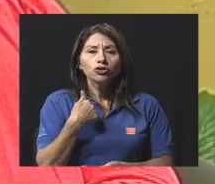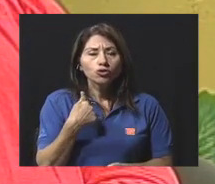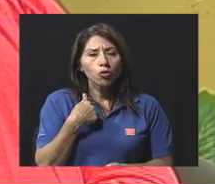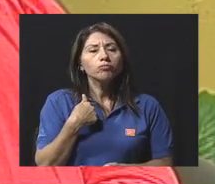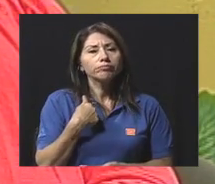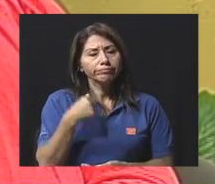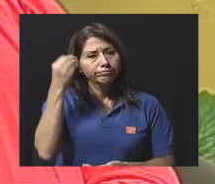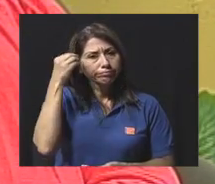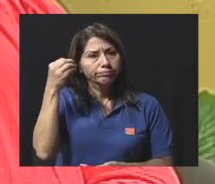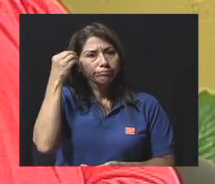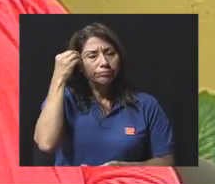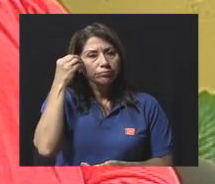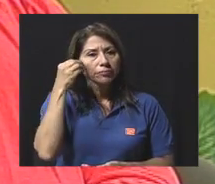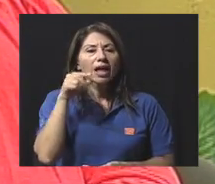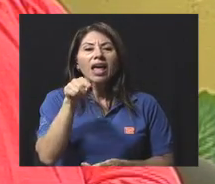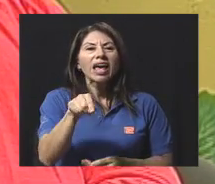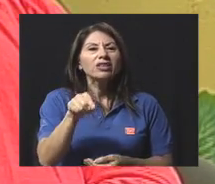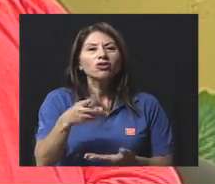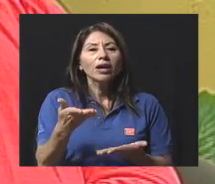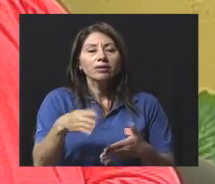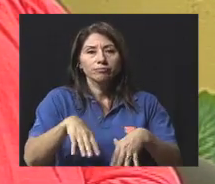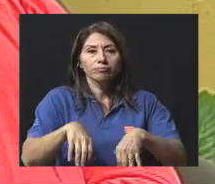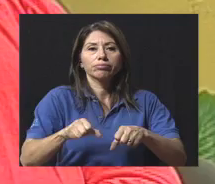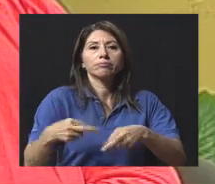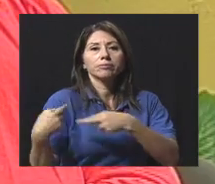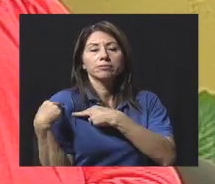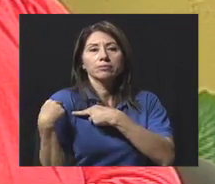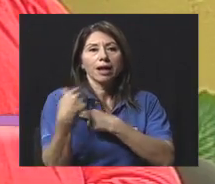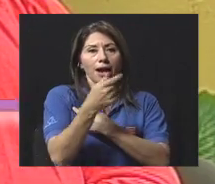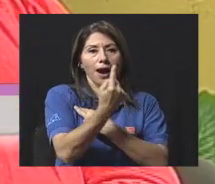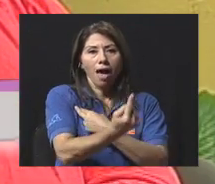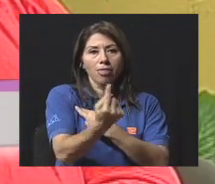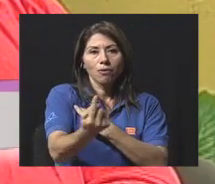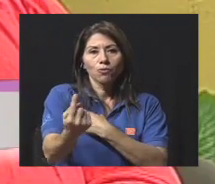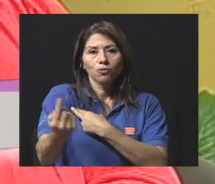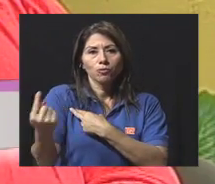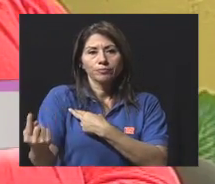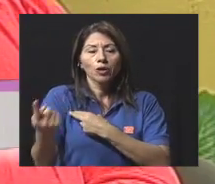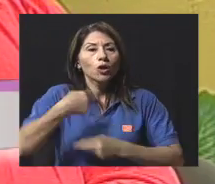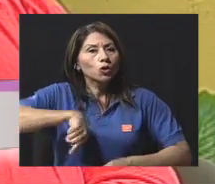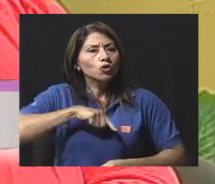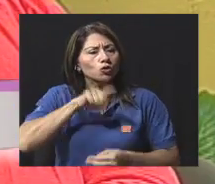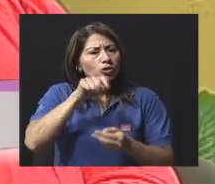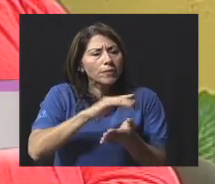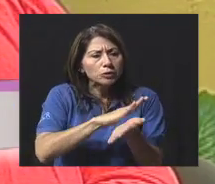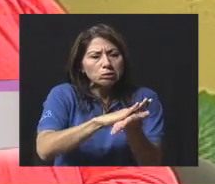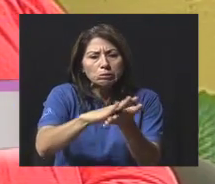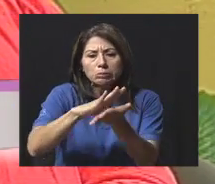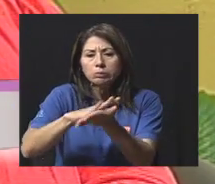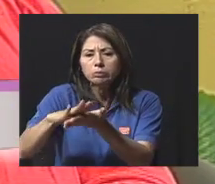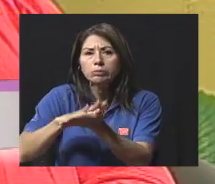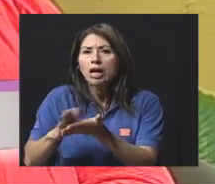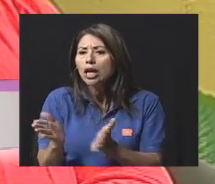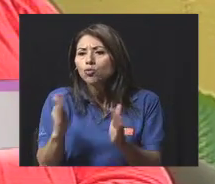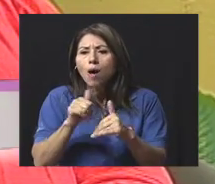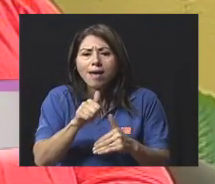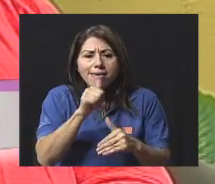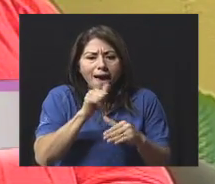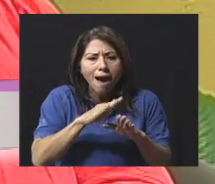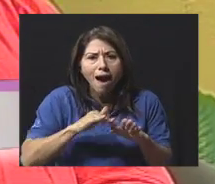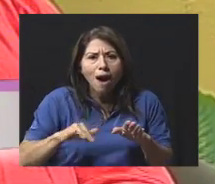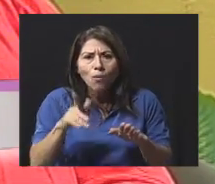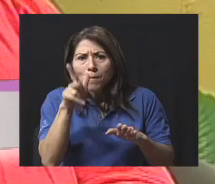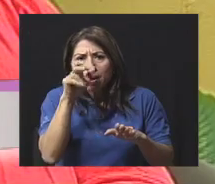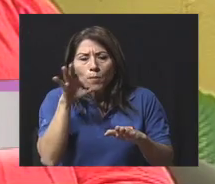responsabilidad de cada uno tenemos que eliminar los creaderos tenemos que ser conscientes de los cuidados que hay que